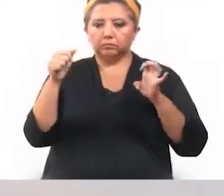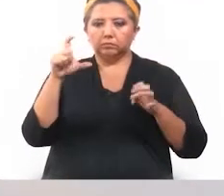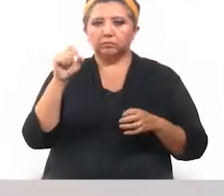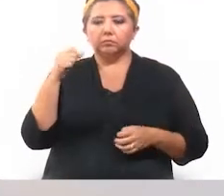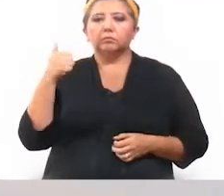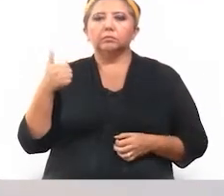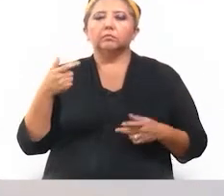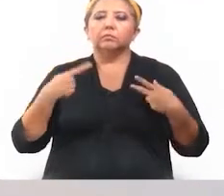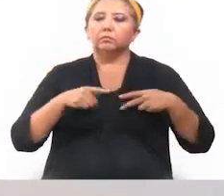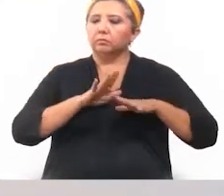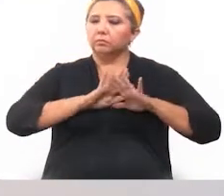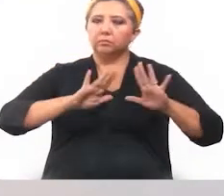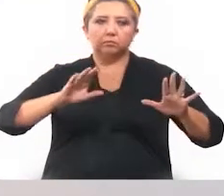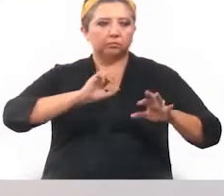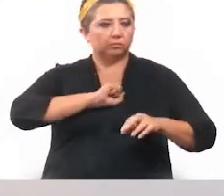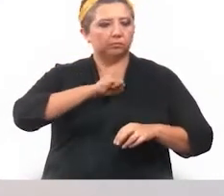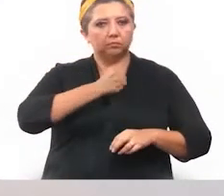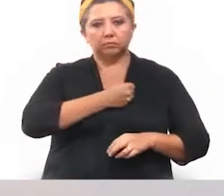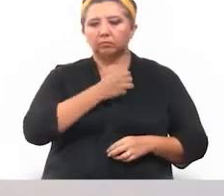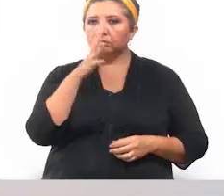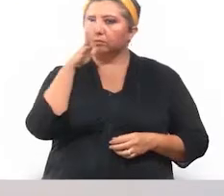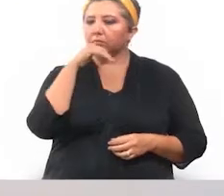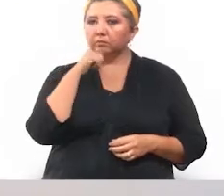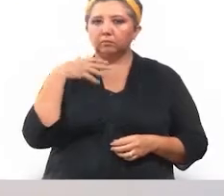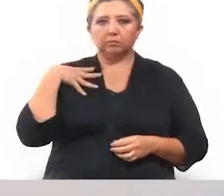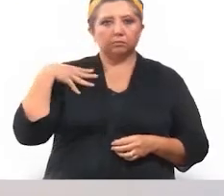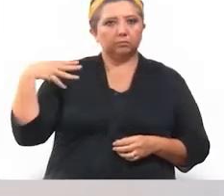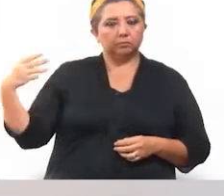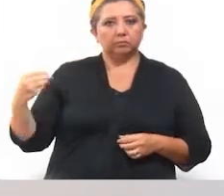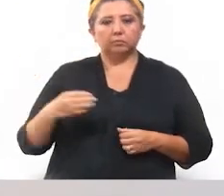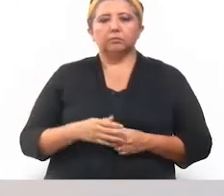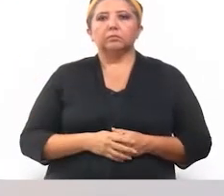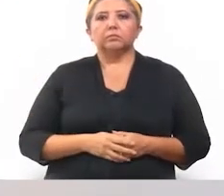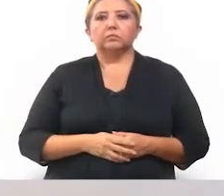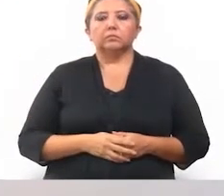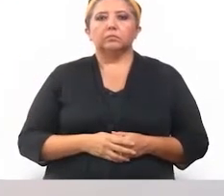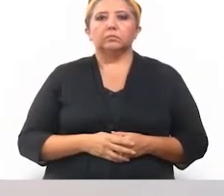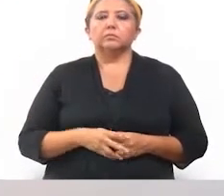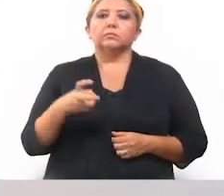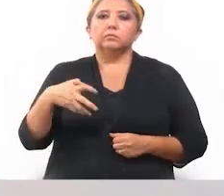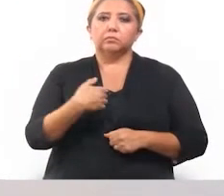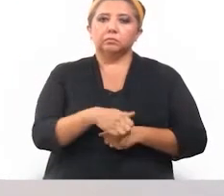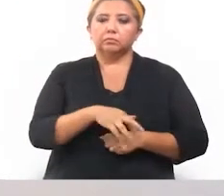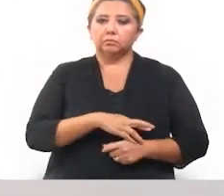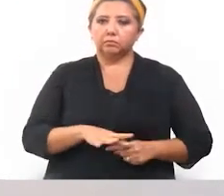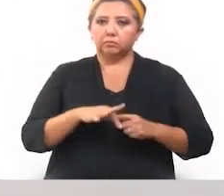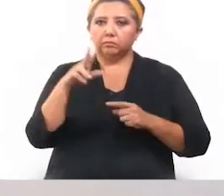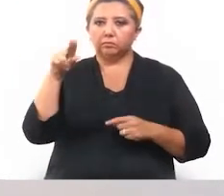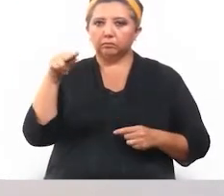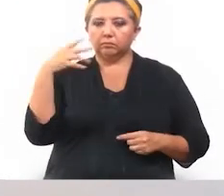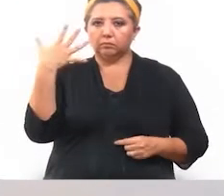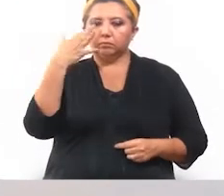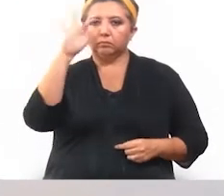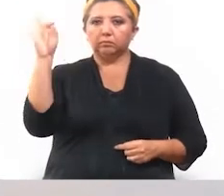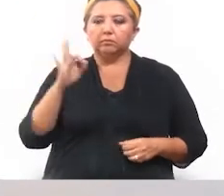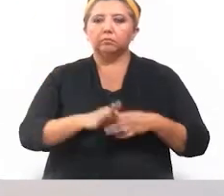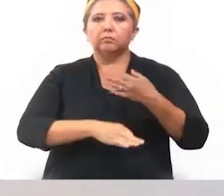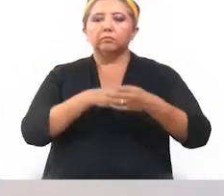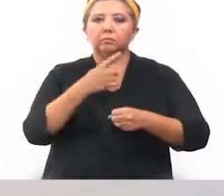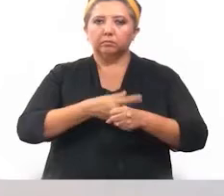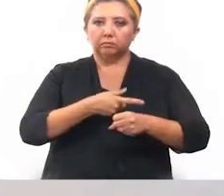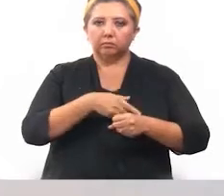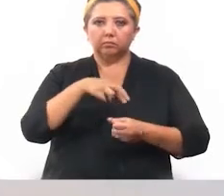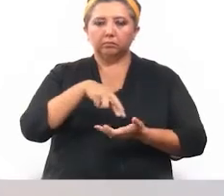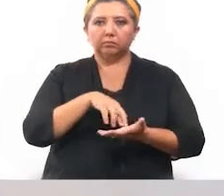37.626 pacientes ya se recuperaron, no presentan síntomas ni pueden contagiar. Esta cifra representa el 85% del total